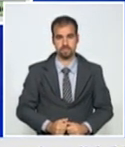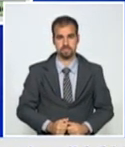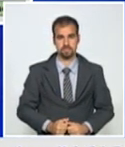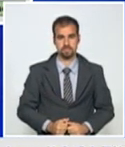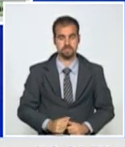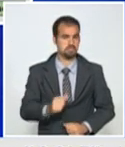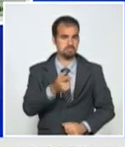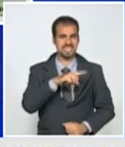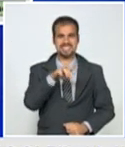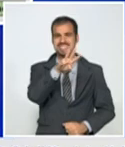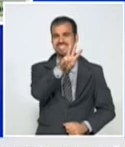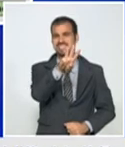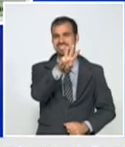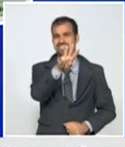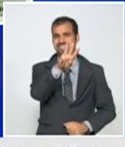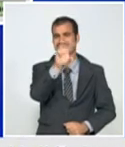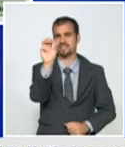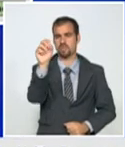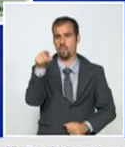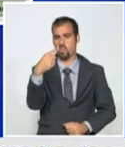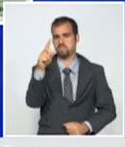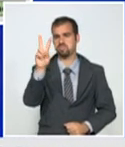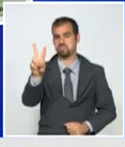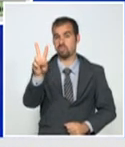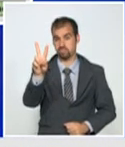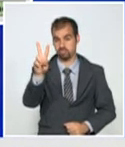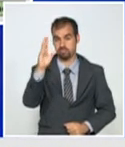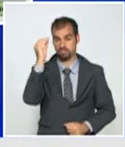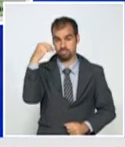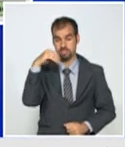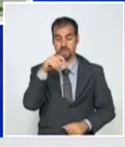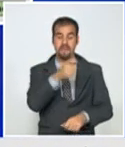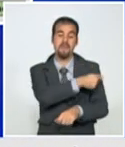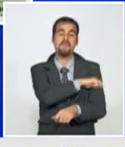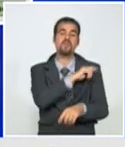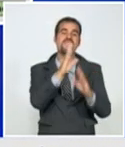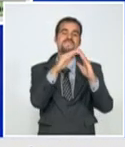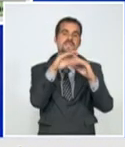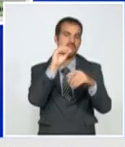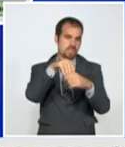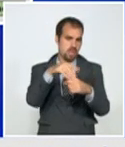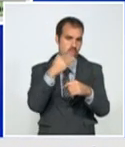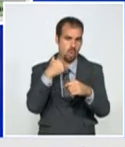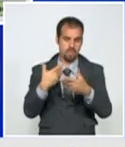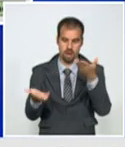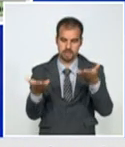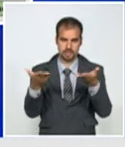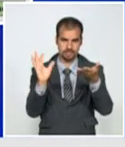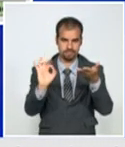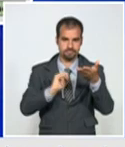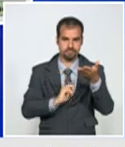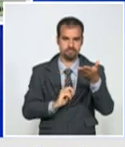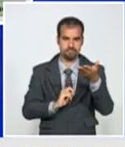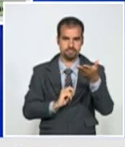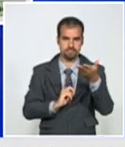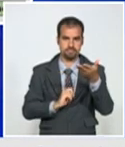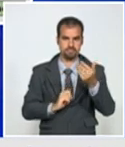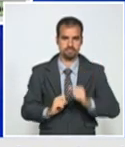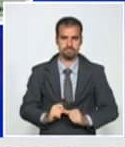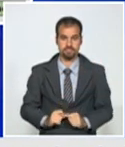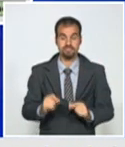300,2 por 100.000 habitantes, tasa de incidencia de casos